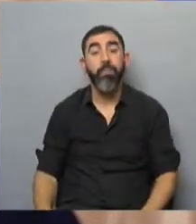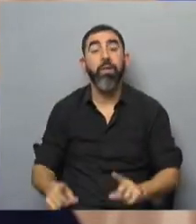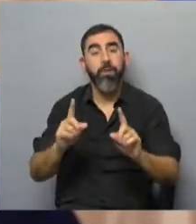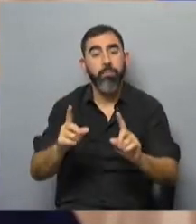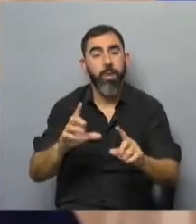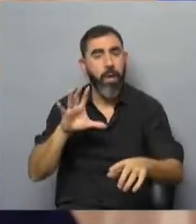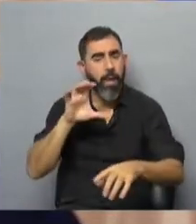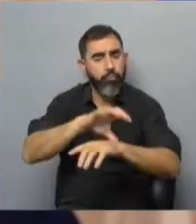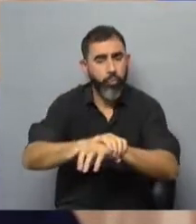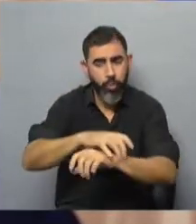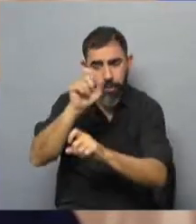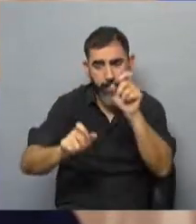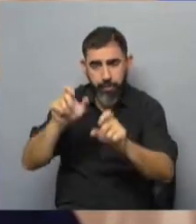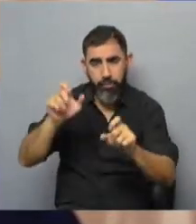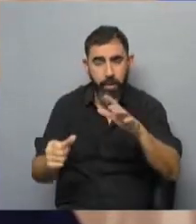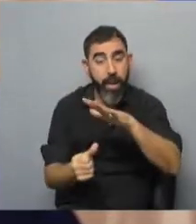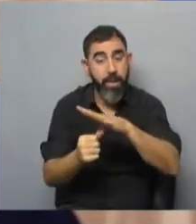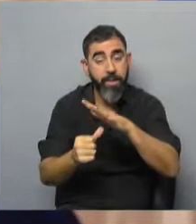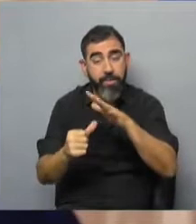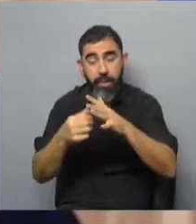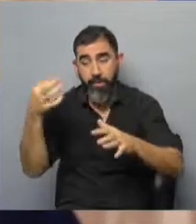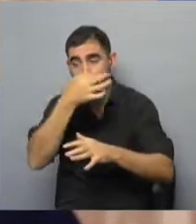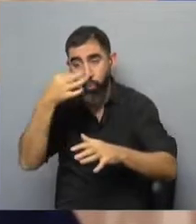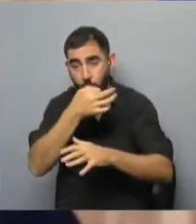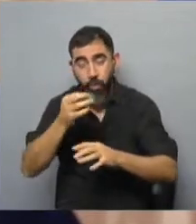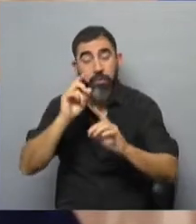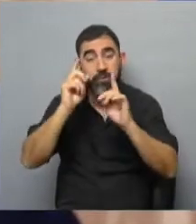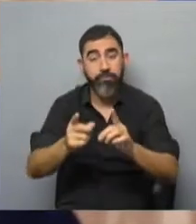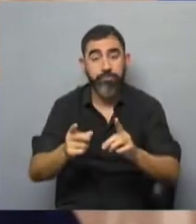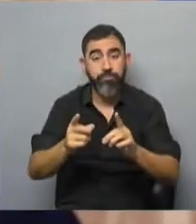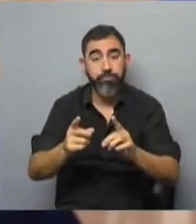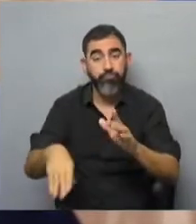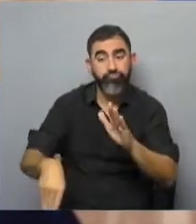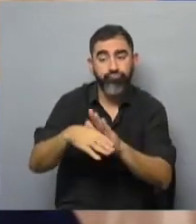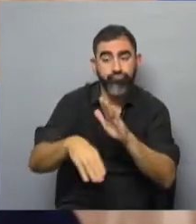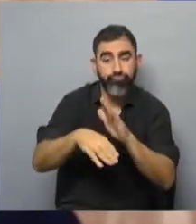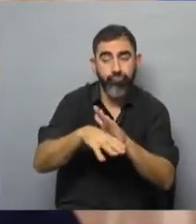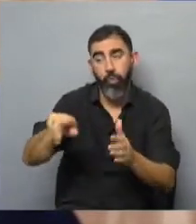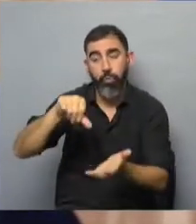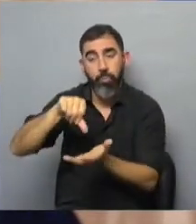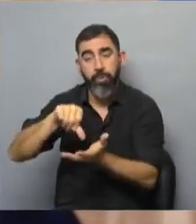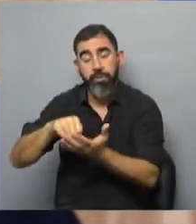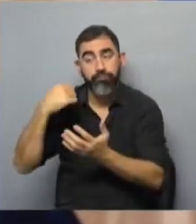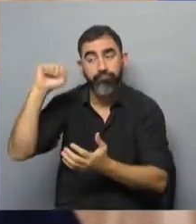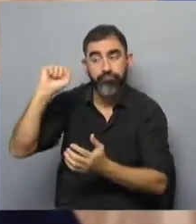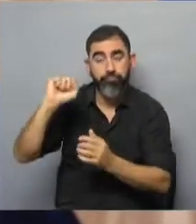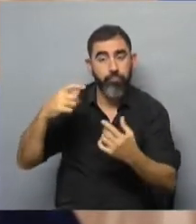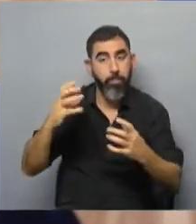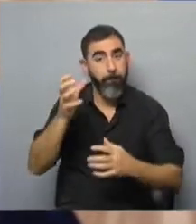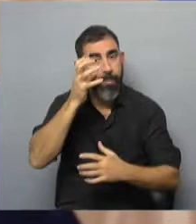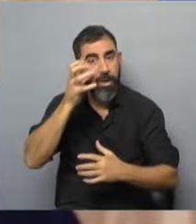las capturas que se han hecho de cabecillas del narcotráfico y también las extradiciones de criminales de